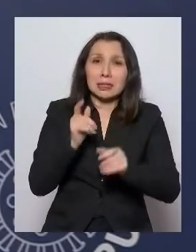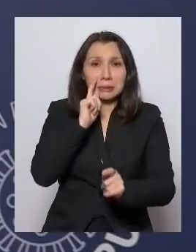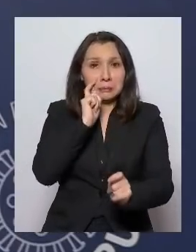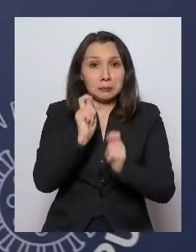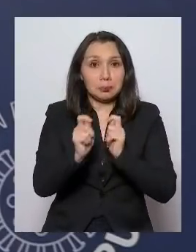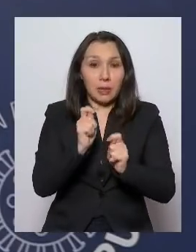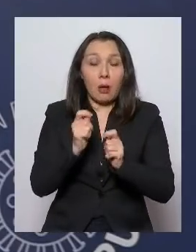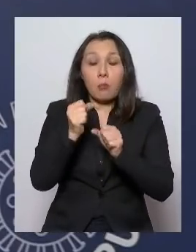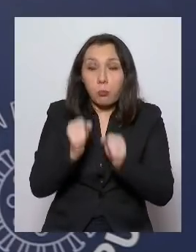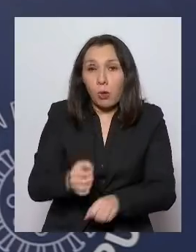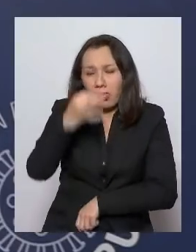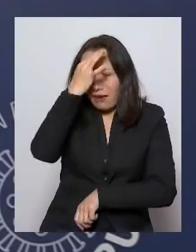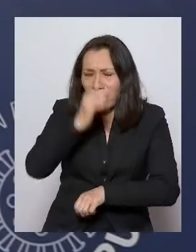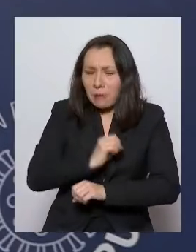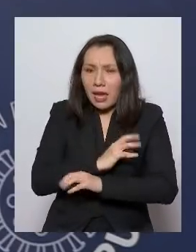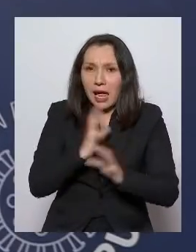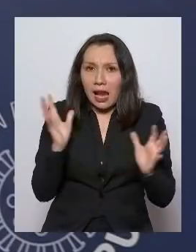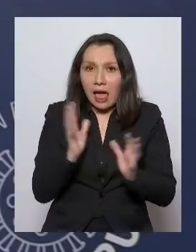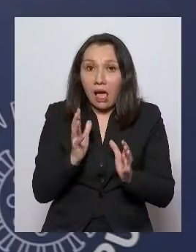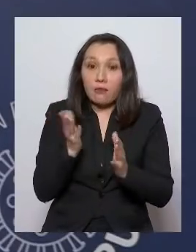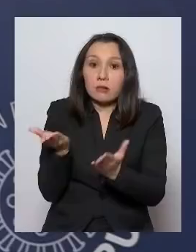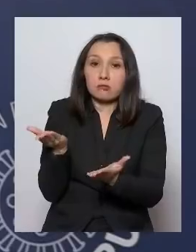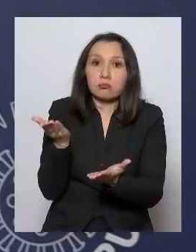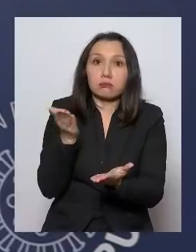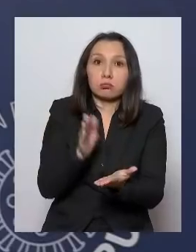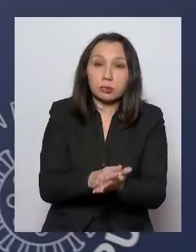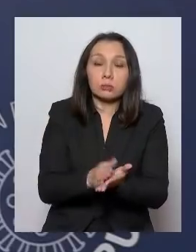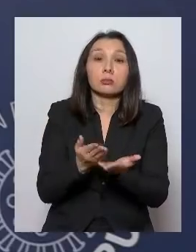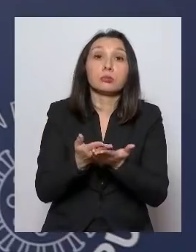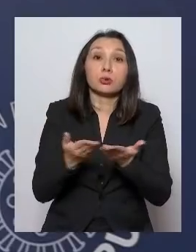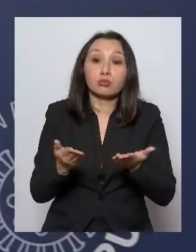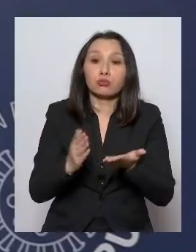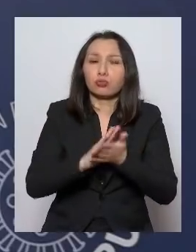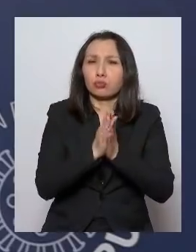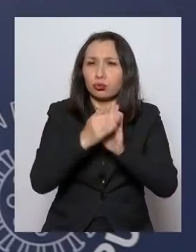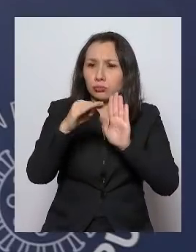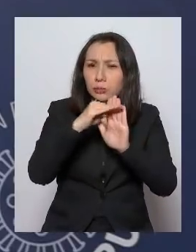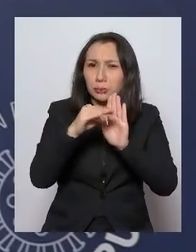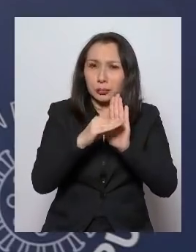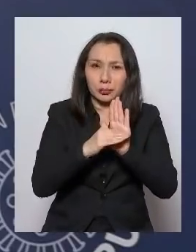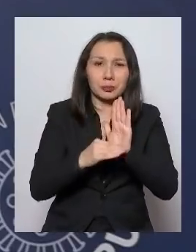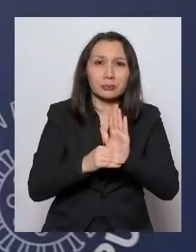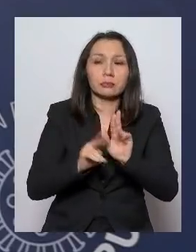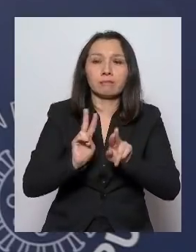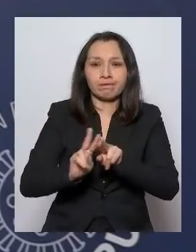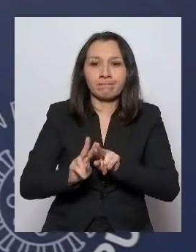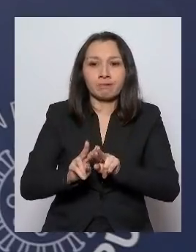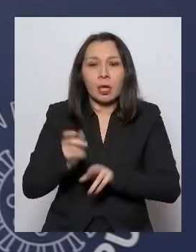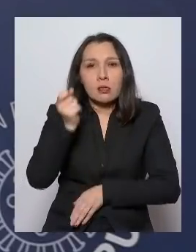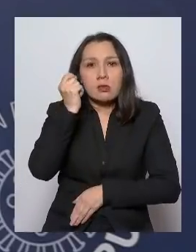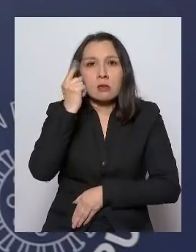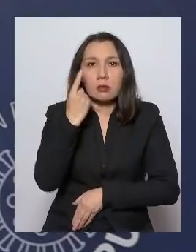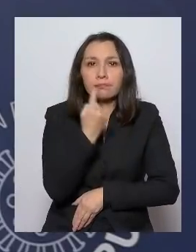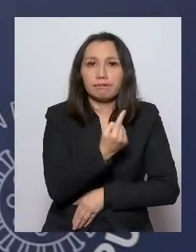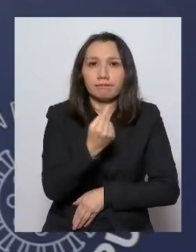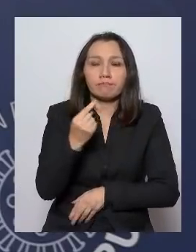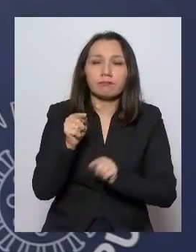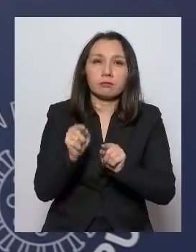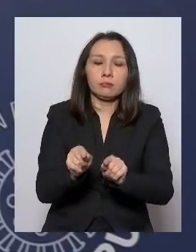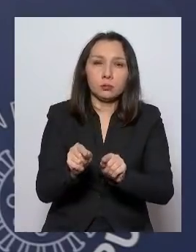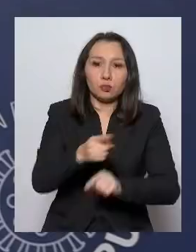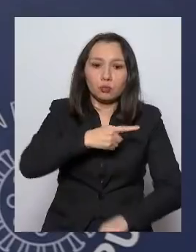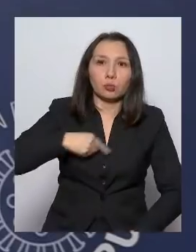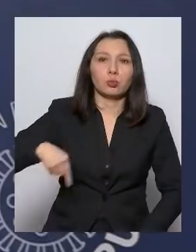riesgo de enfermar gravemente y de morir, y es por eso que todas estas medidas hacen sentido para cada uno